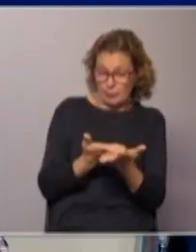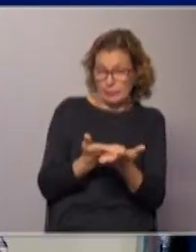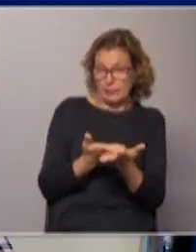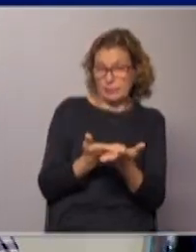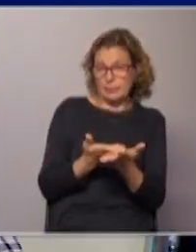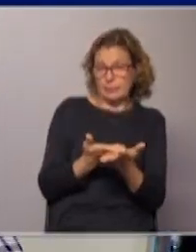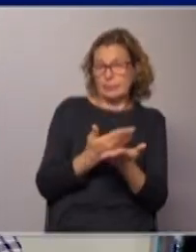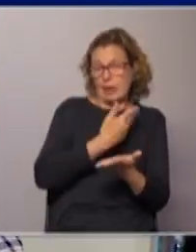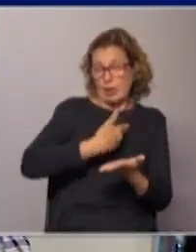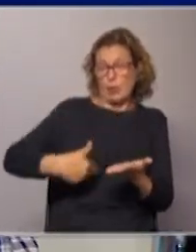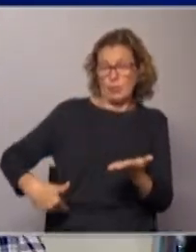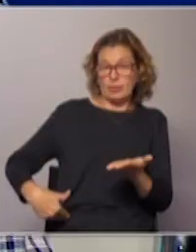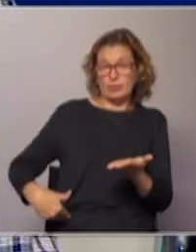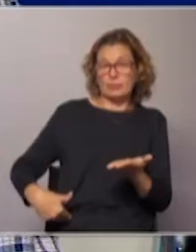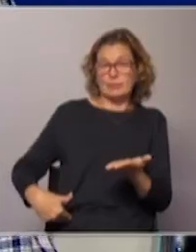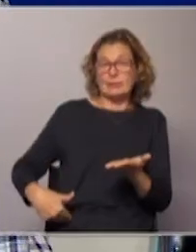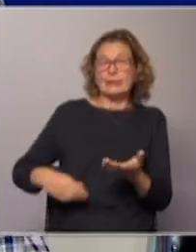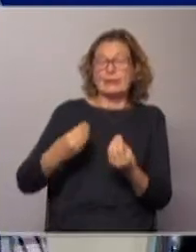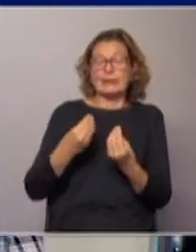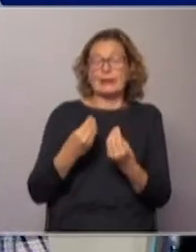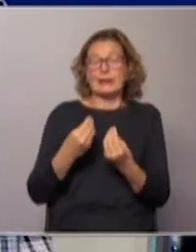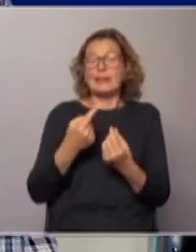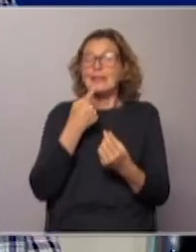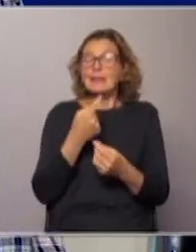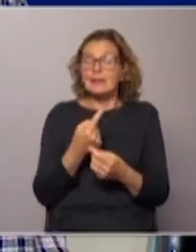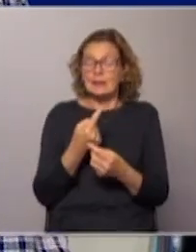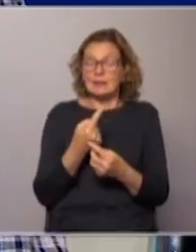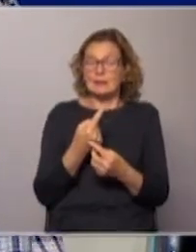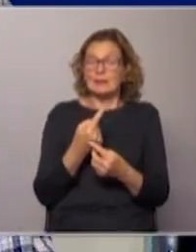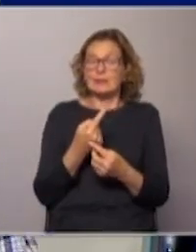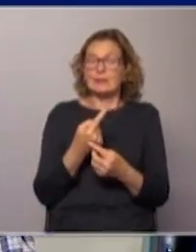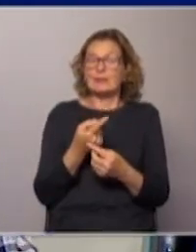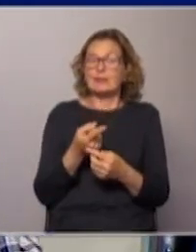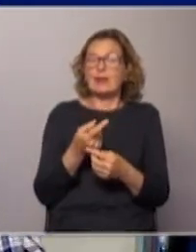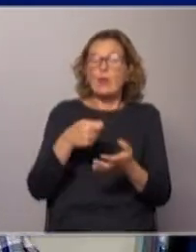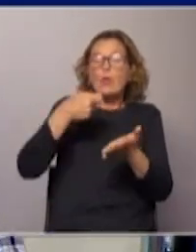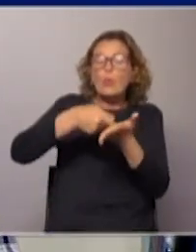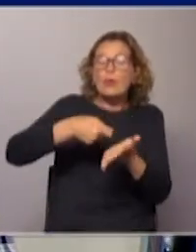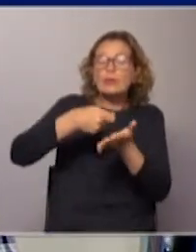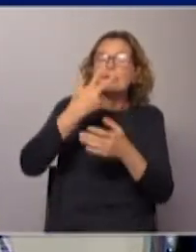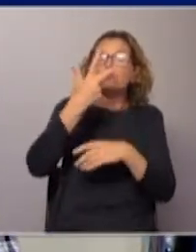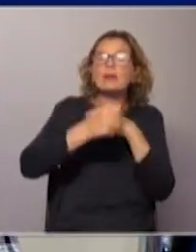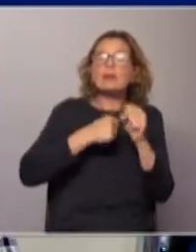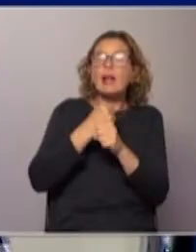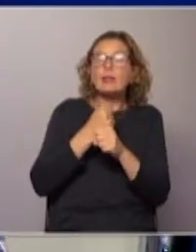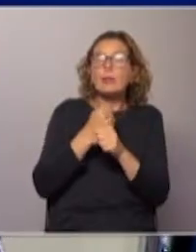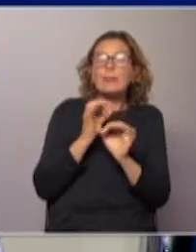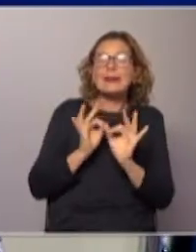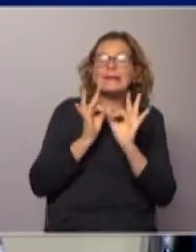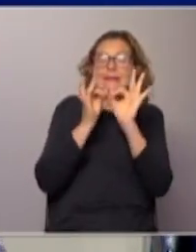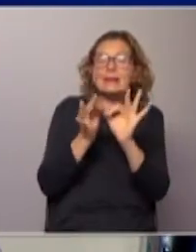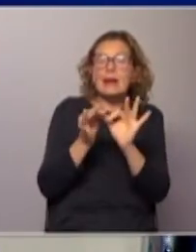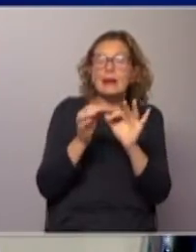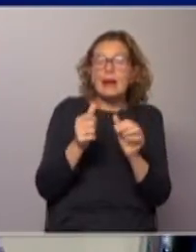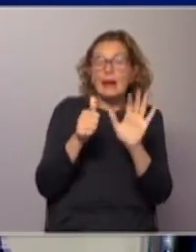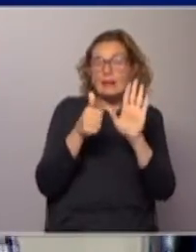al gobierno que defina qué alícuotas se van a dar en los tres años para llegar al